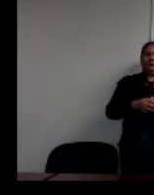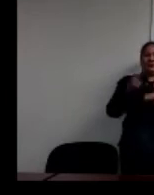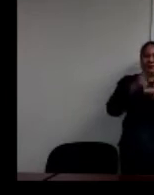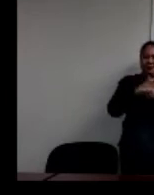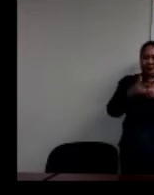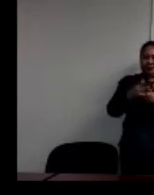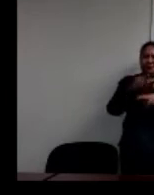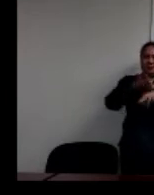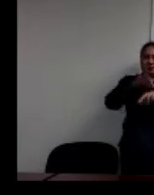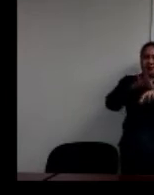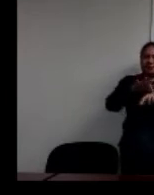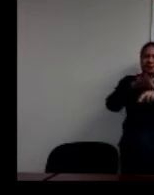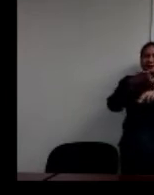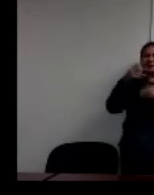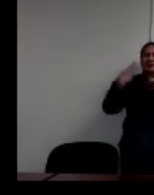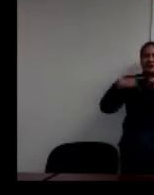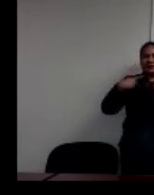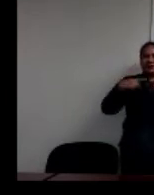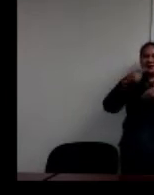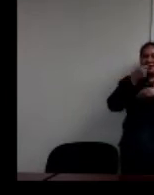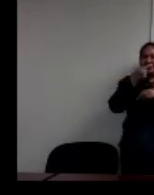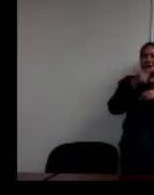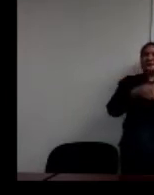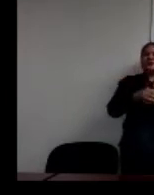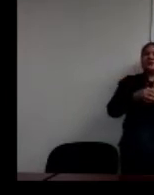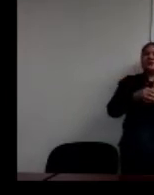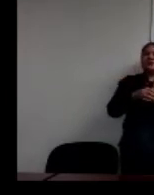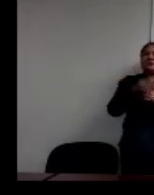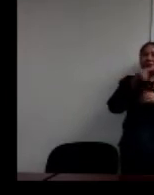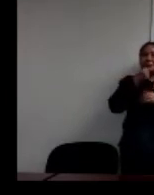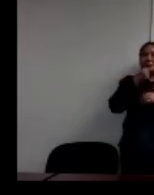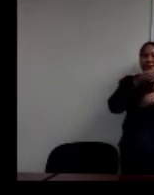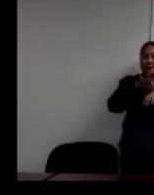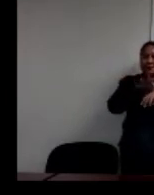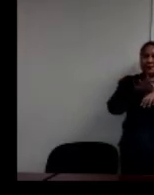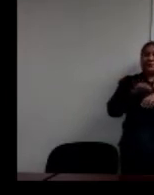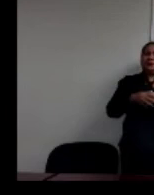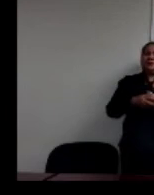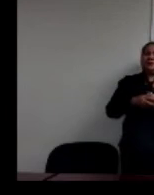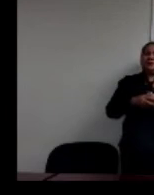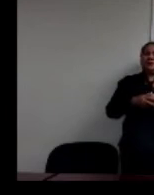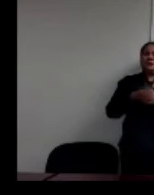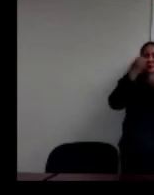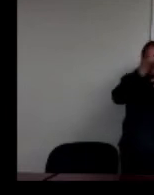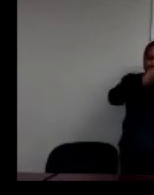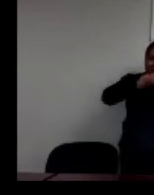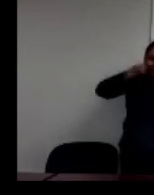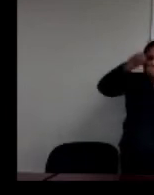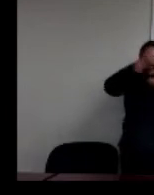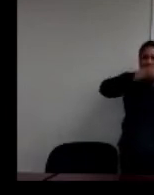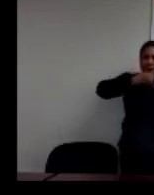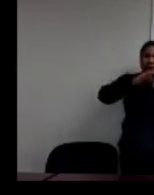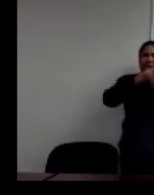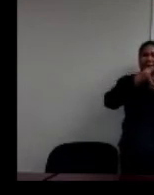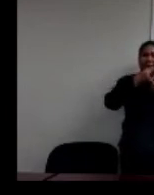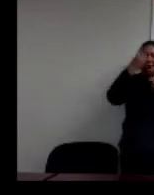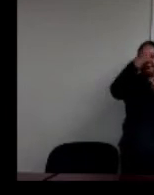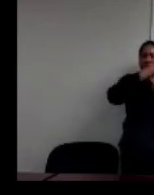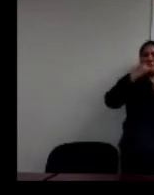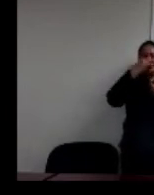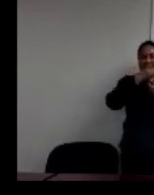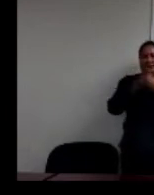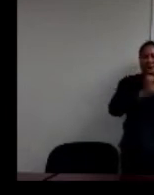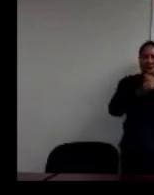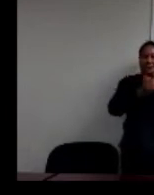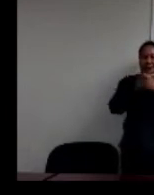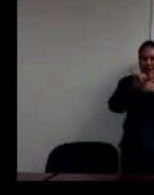que nosotros o el personal médico o el médico tratante hagan una reevaluación o evaluación de la situación actual